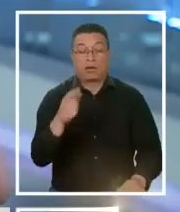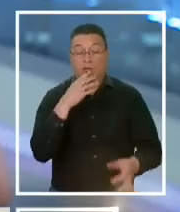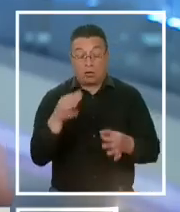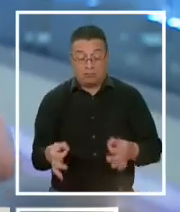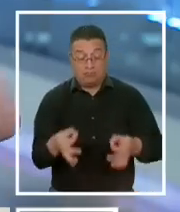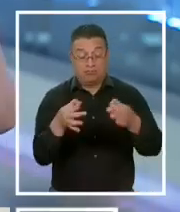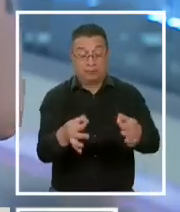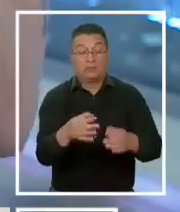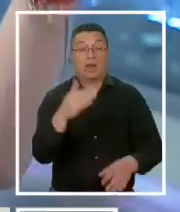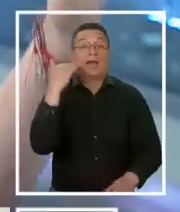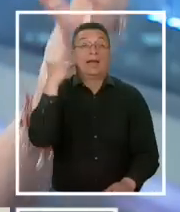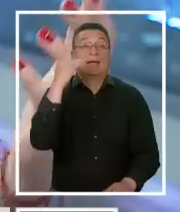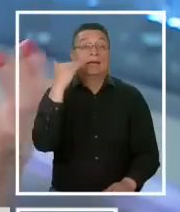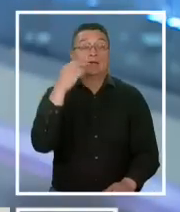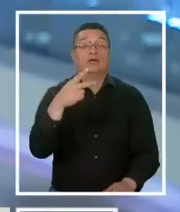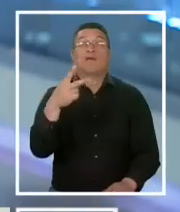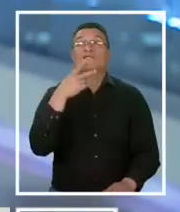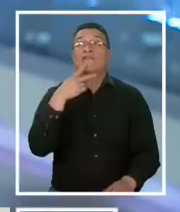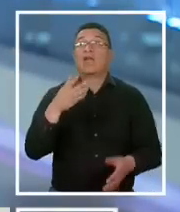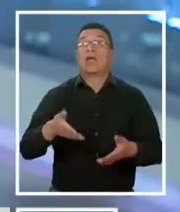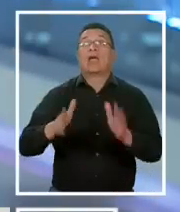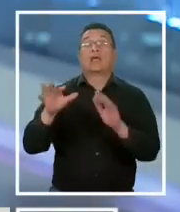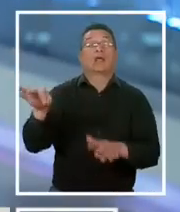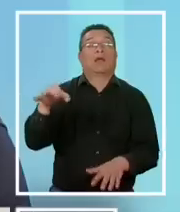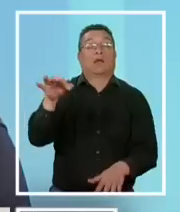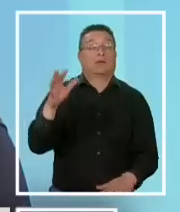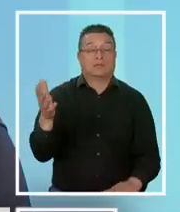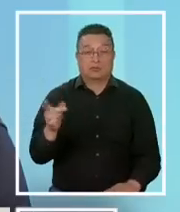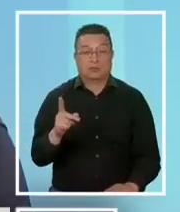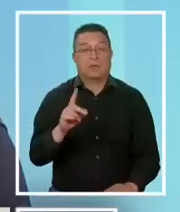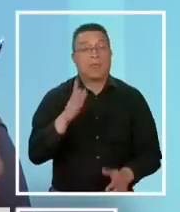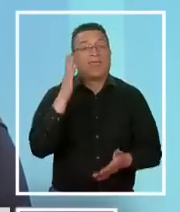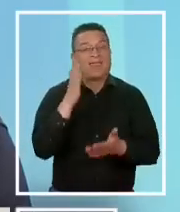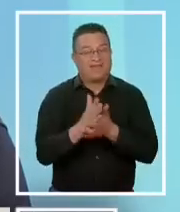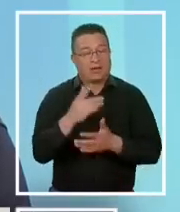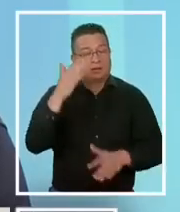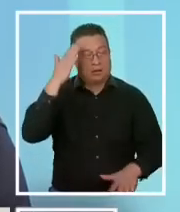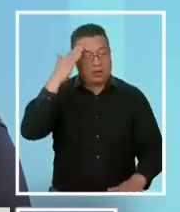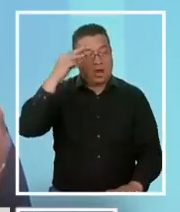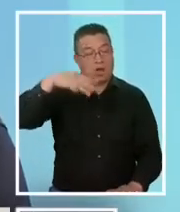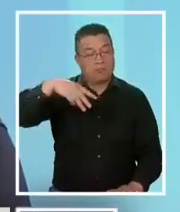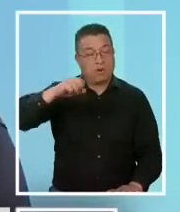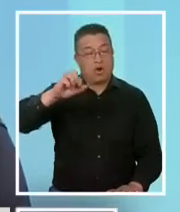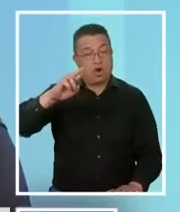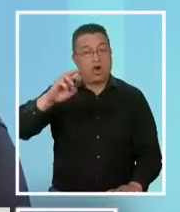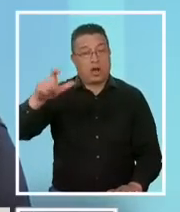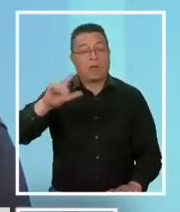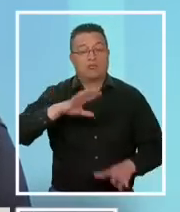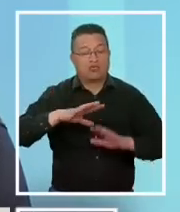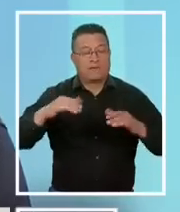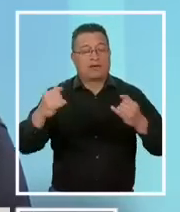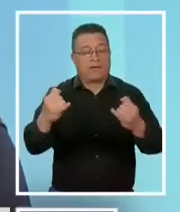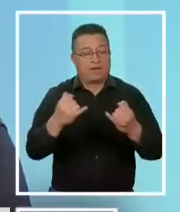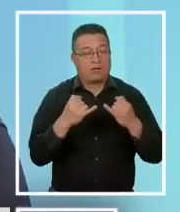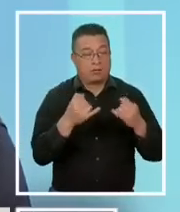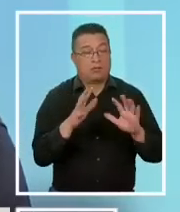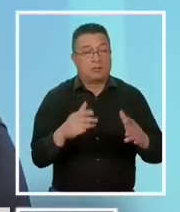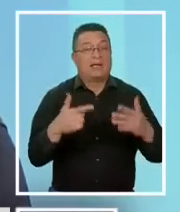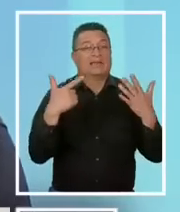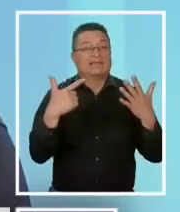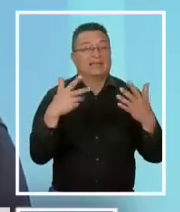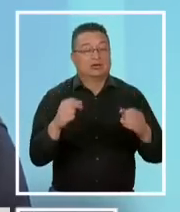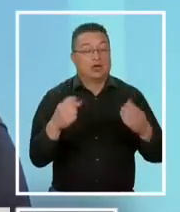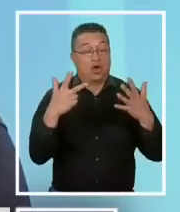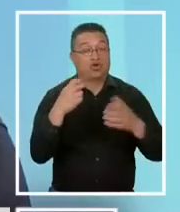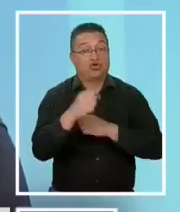un recurso por los niños que están en la calle porque casi por deber moral porque muchas veces no existen nos llega a nosotros la informaciones creo que son siete